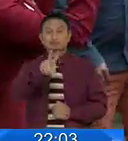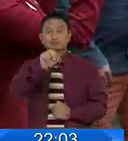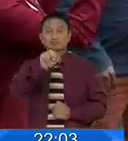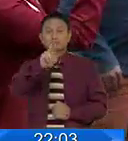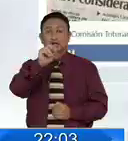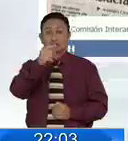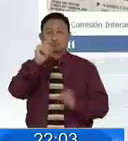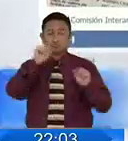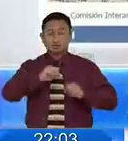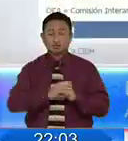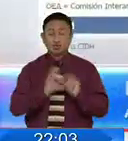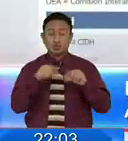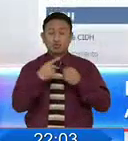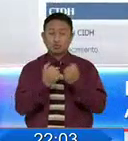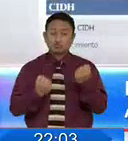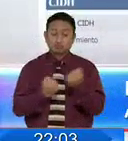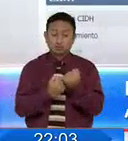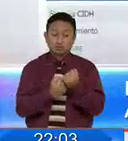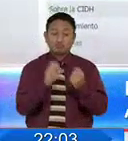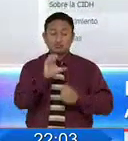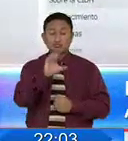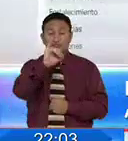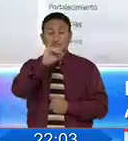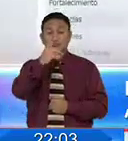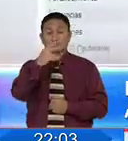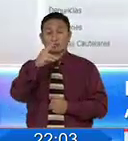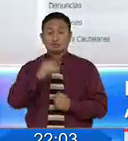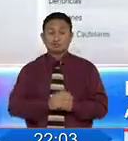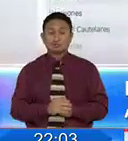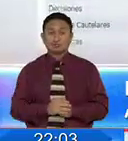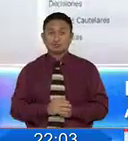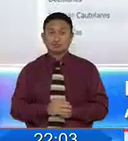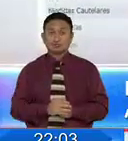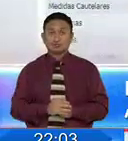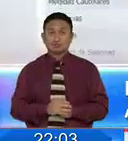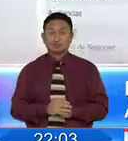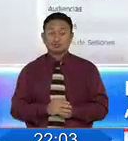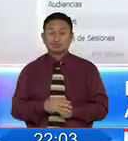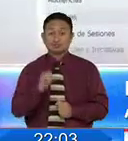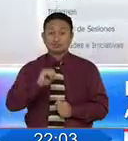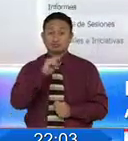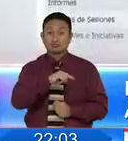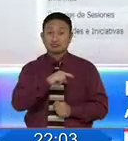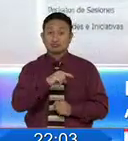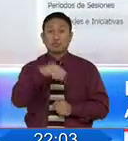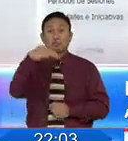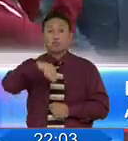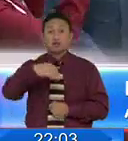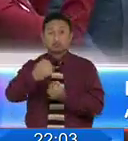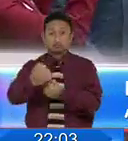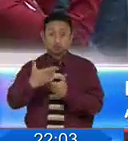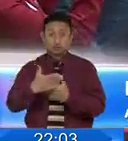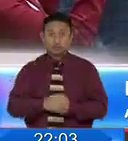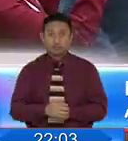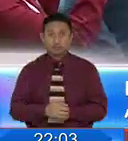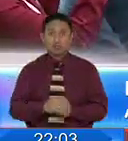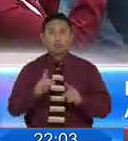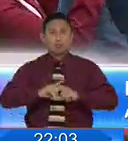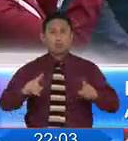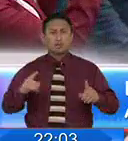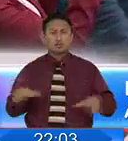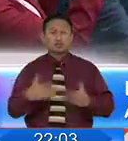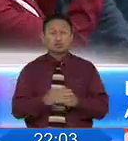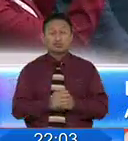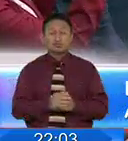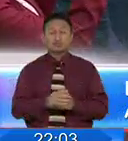siente respaldado con el informe de la Comisión Interamericana de Derechos Humanos, CIDH, emitido este martes. Pero esto sería dando